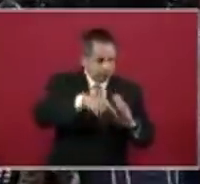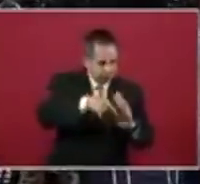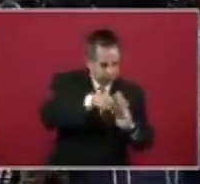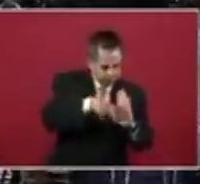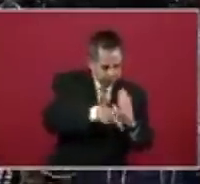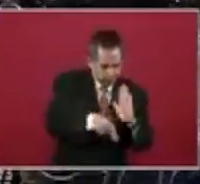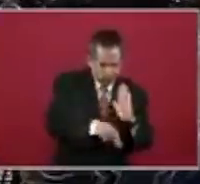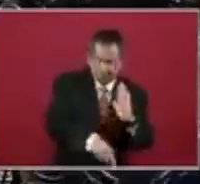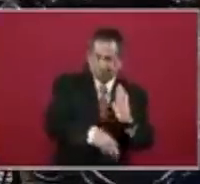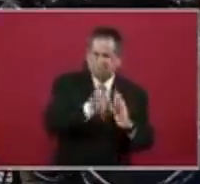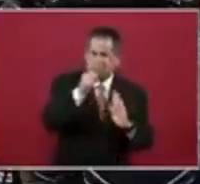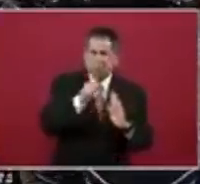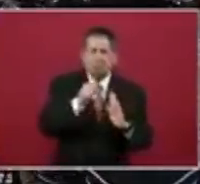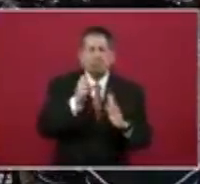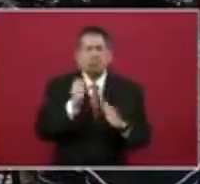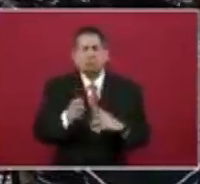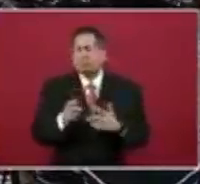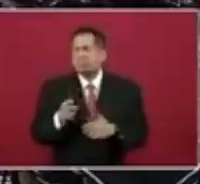y